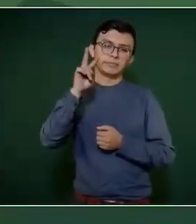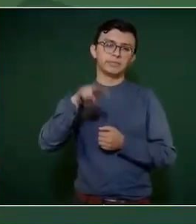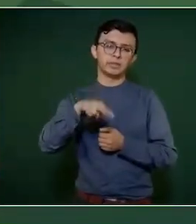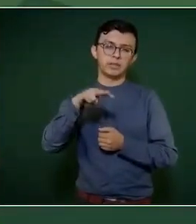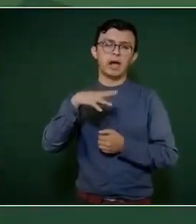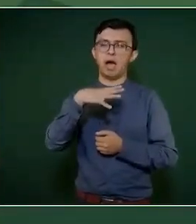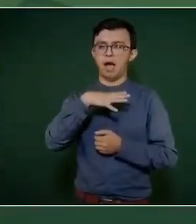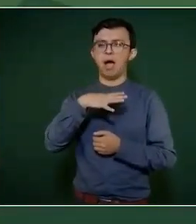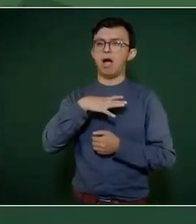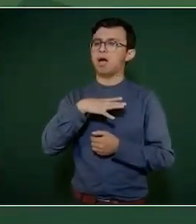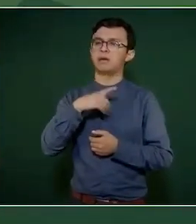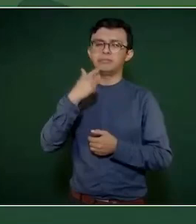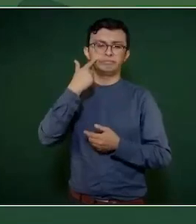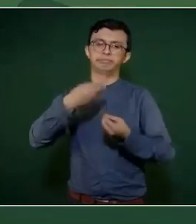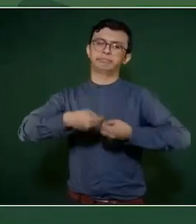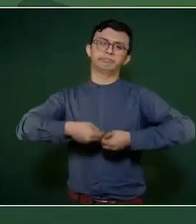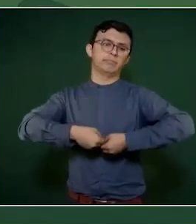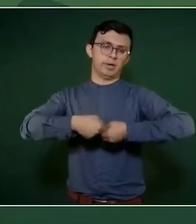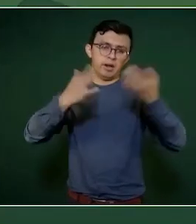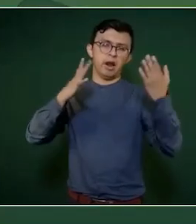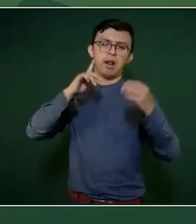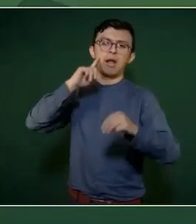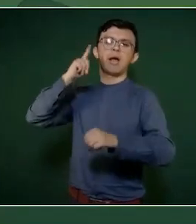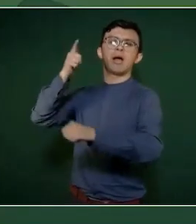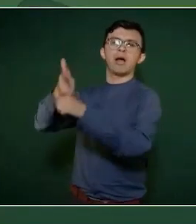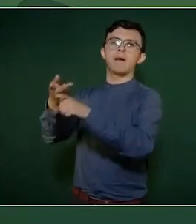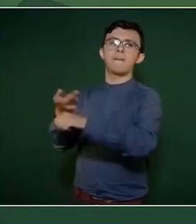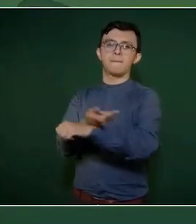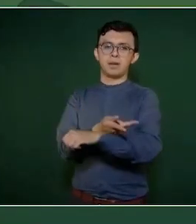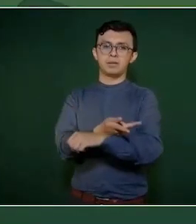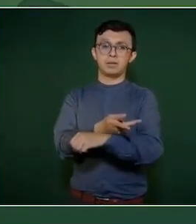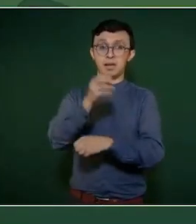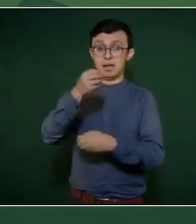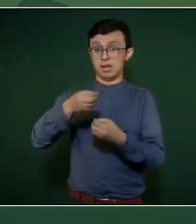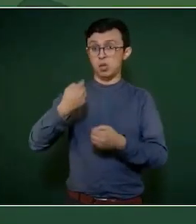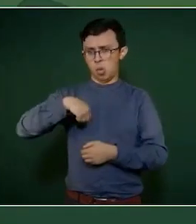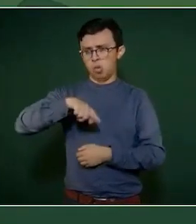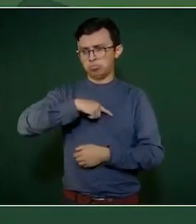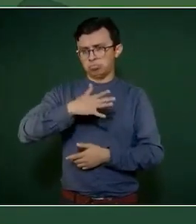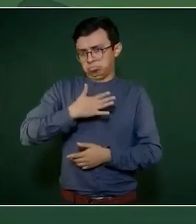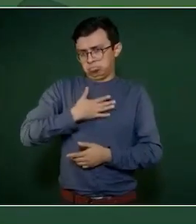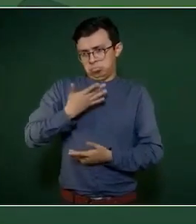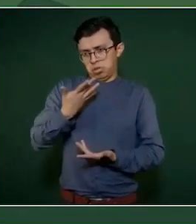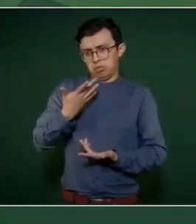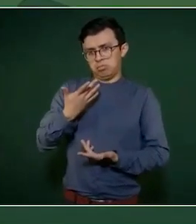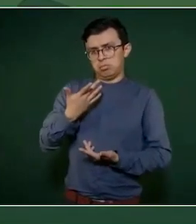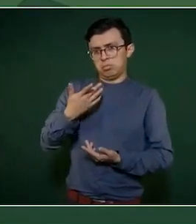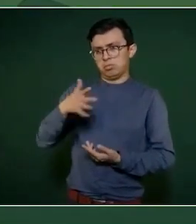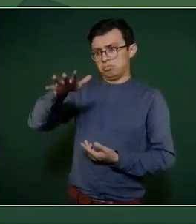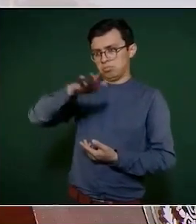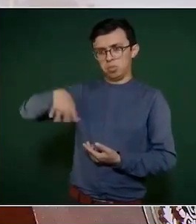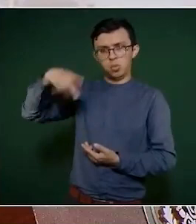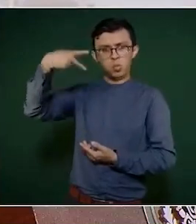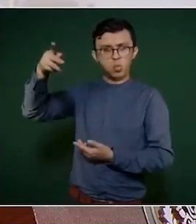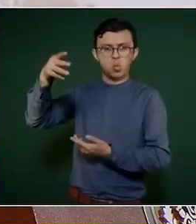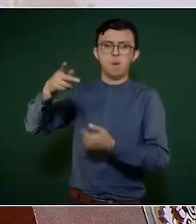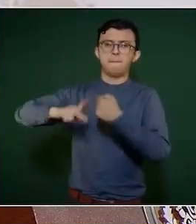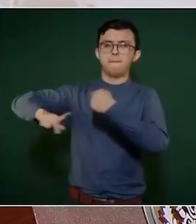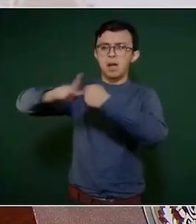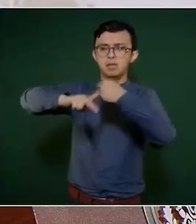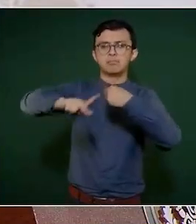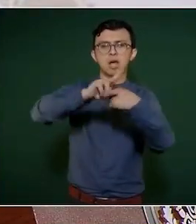bastante claro lo que está sucediendo. Desde luego nosotros somos respetuosos de las decisiones de cada